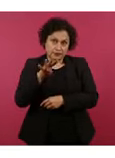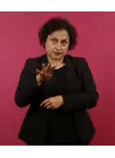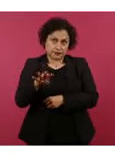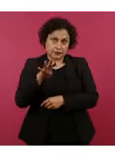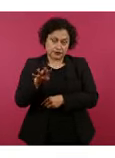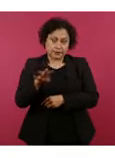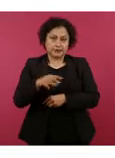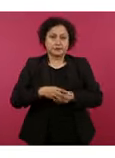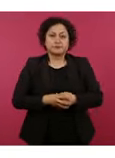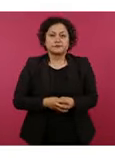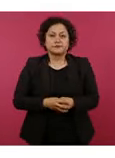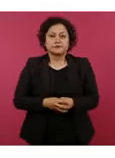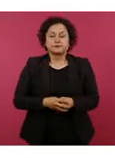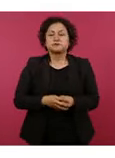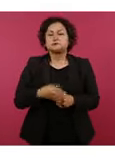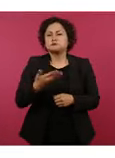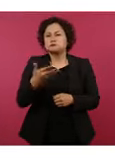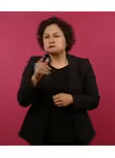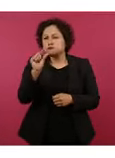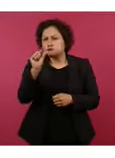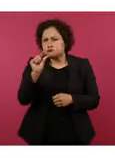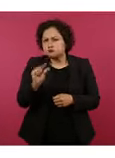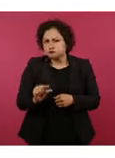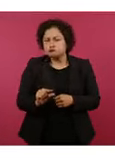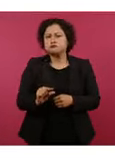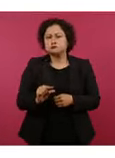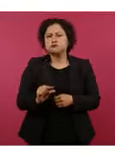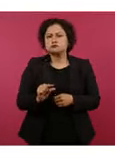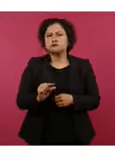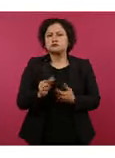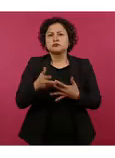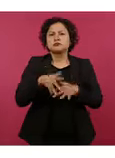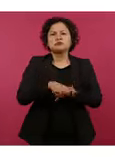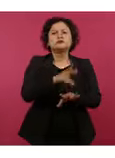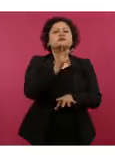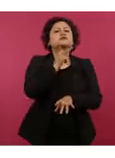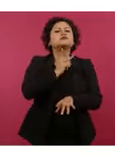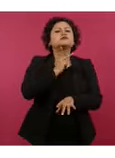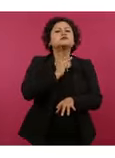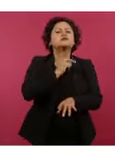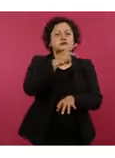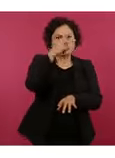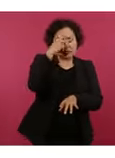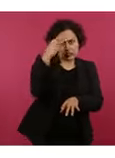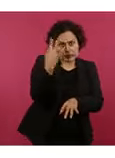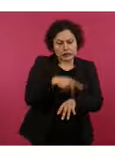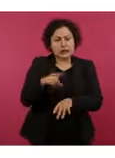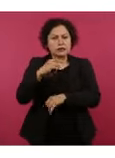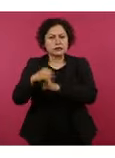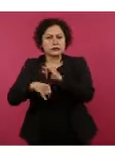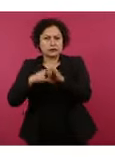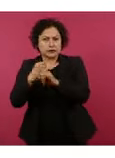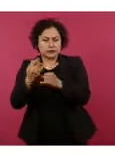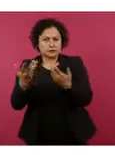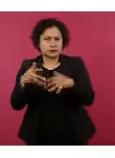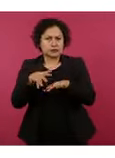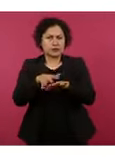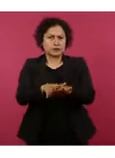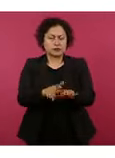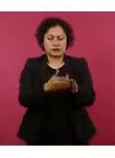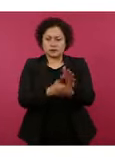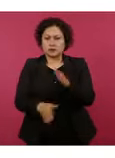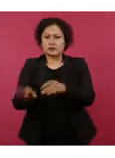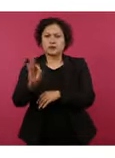25 pesos con 19 centavos. Tenemos una leve disminución en el precio de la mezcla mexicana en el mercado internacional. En esta ocasión, al 18 de